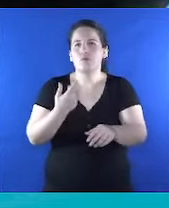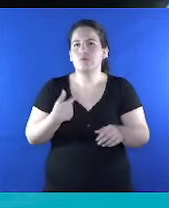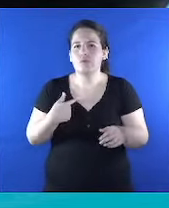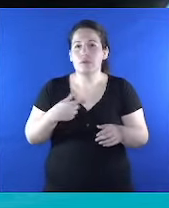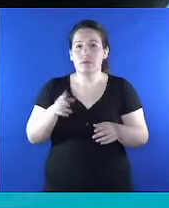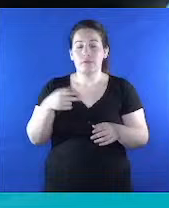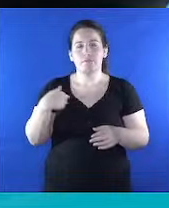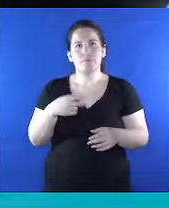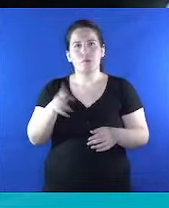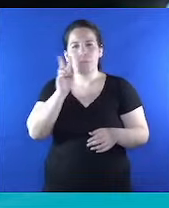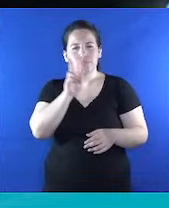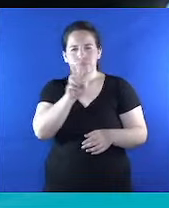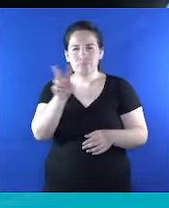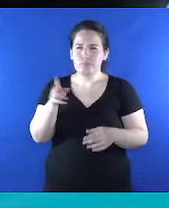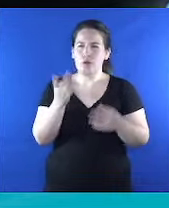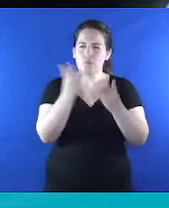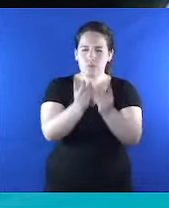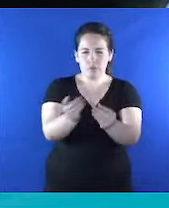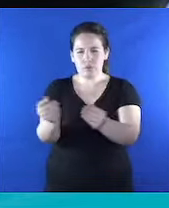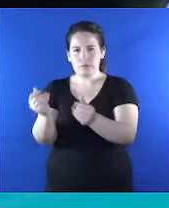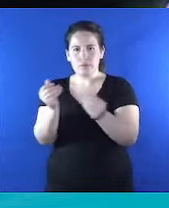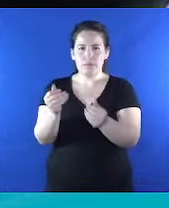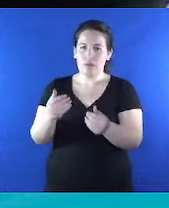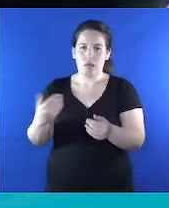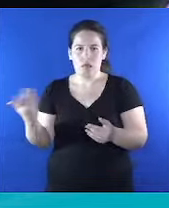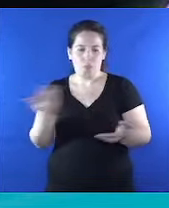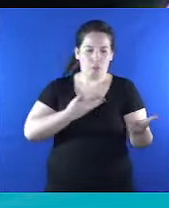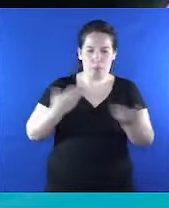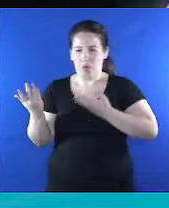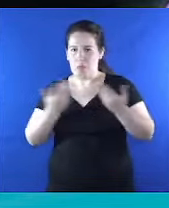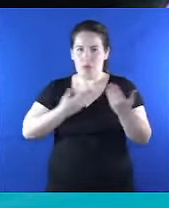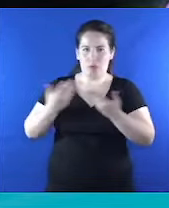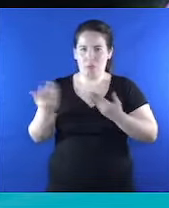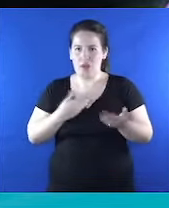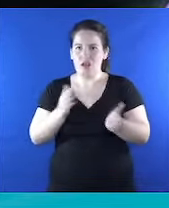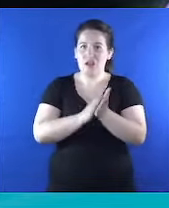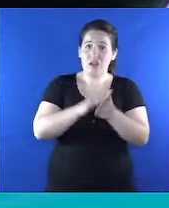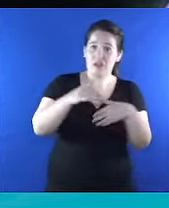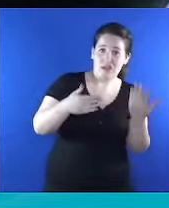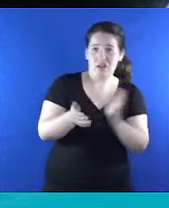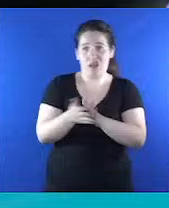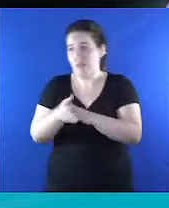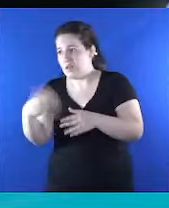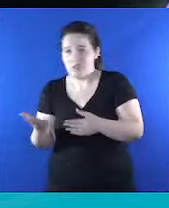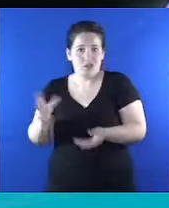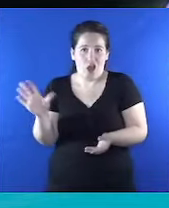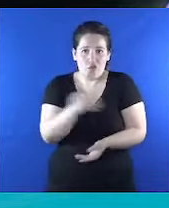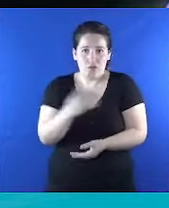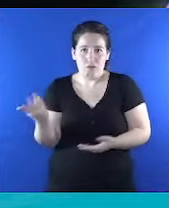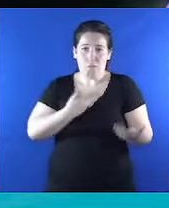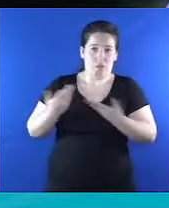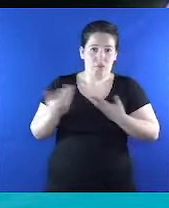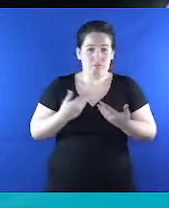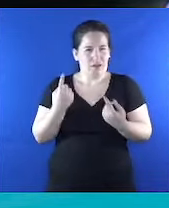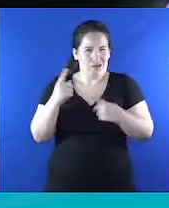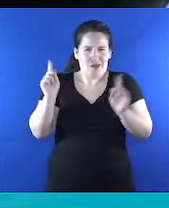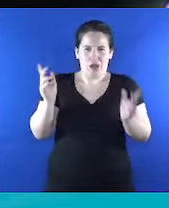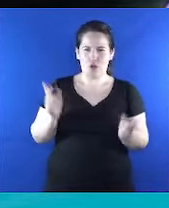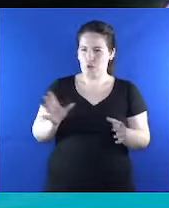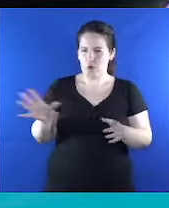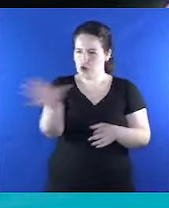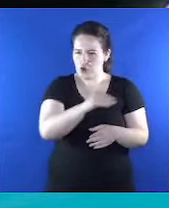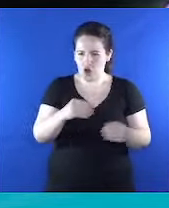cierre y nos pegan lo de la izquierda y nos pegan los de la extrema derecha también es bastante raro como que